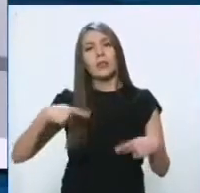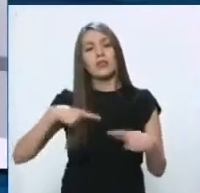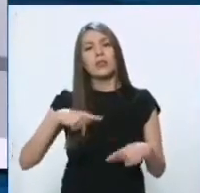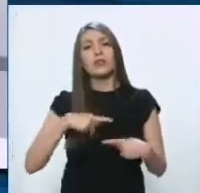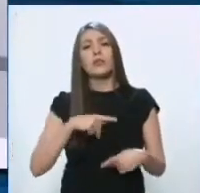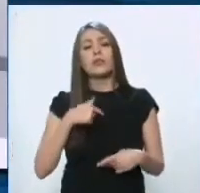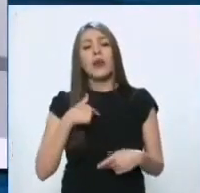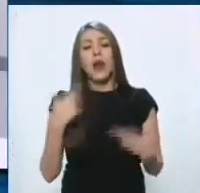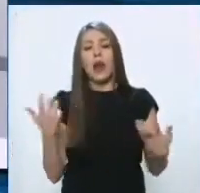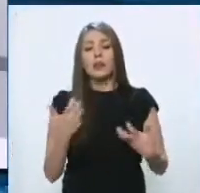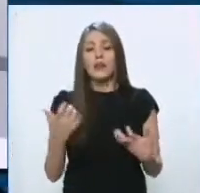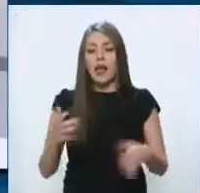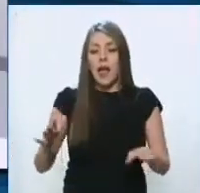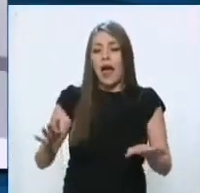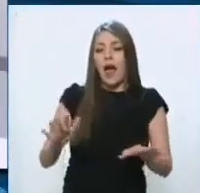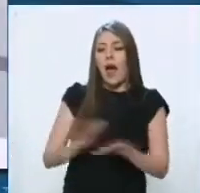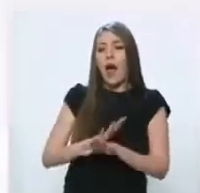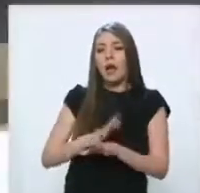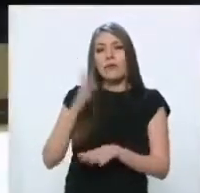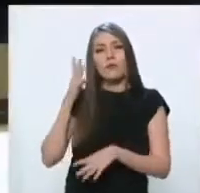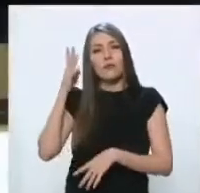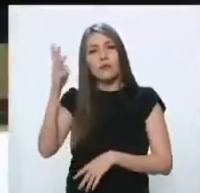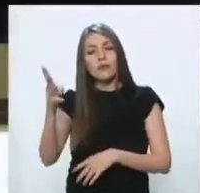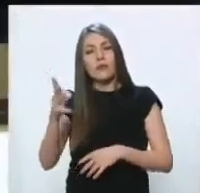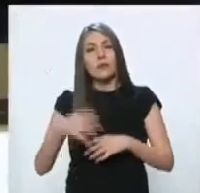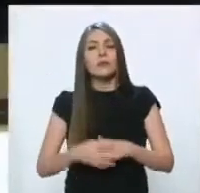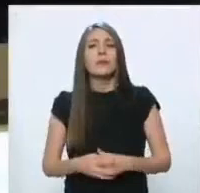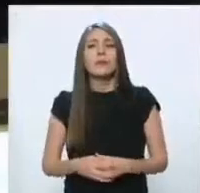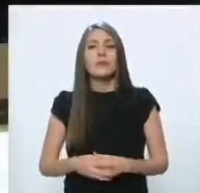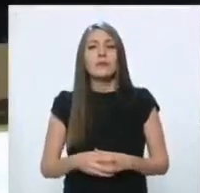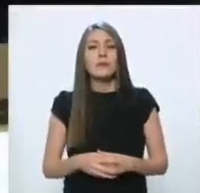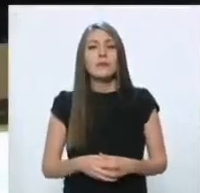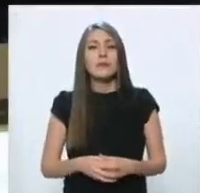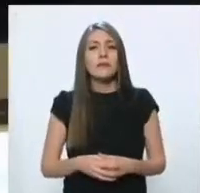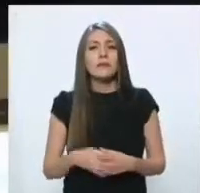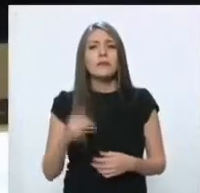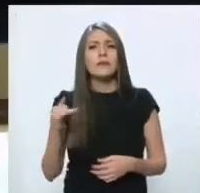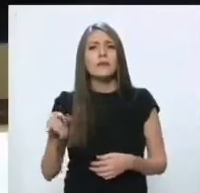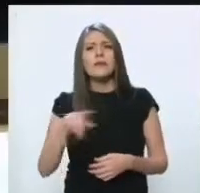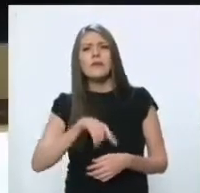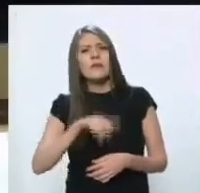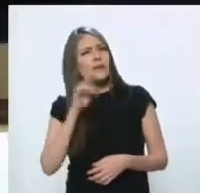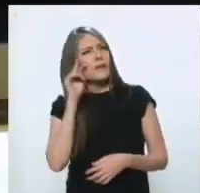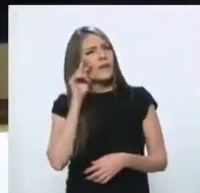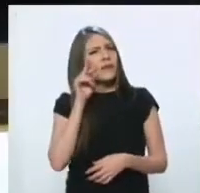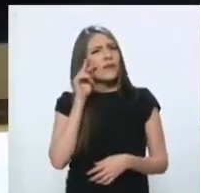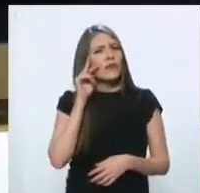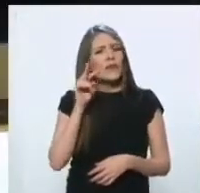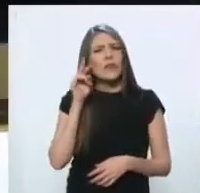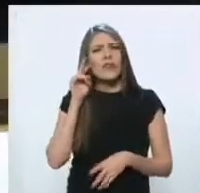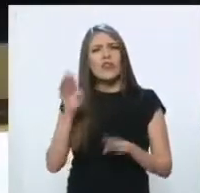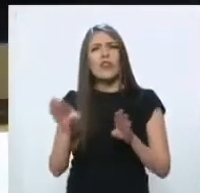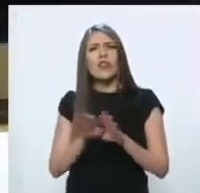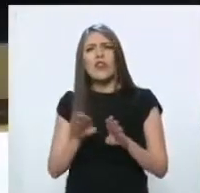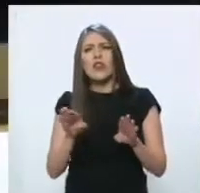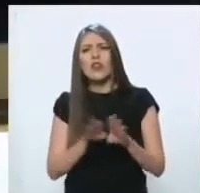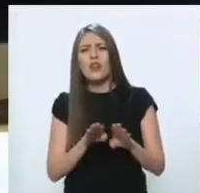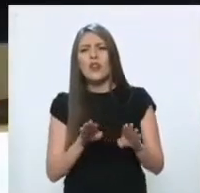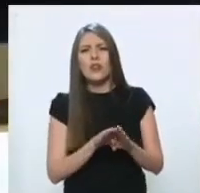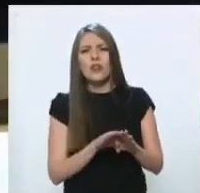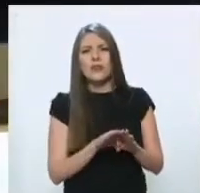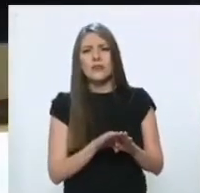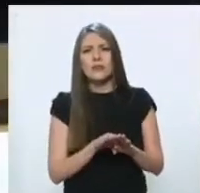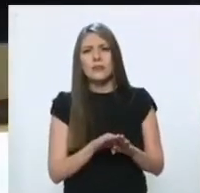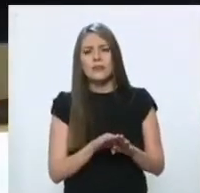Él y los partidos en los que ha estado. Y uno observa cómo ha ido descalificando a quienes, yo tengo